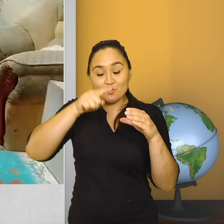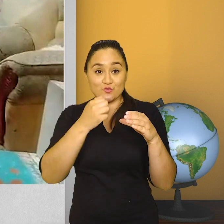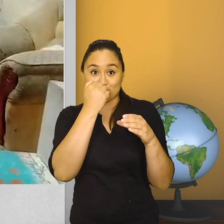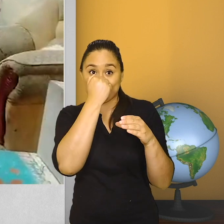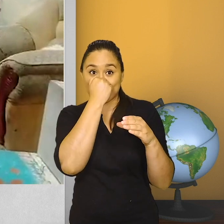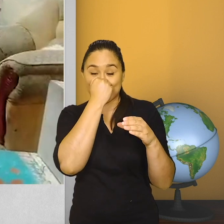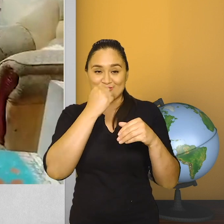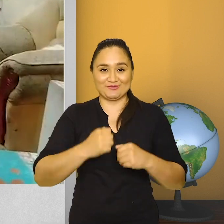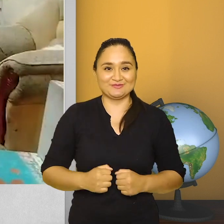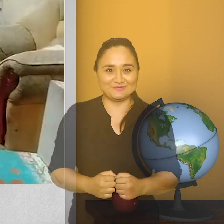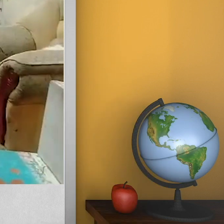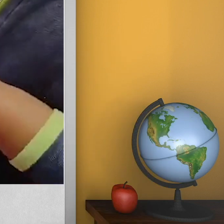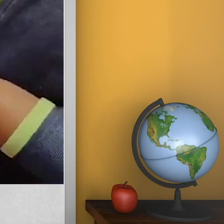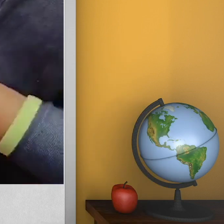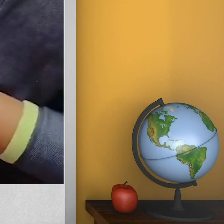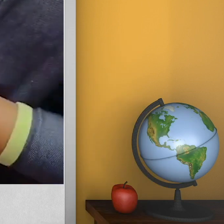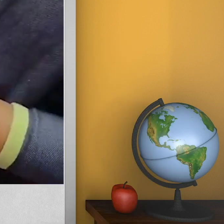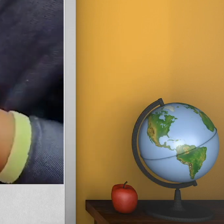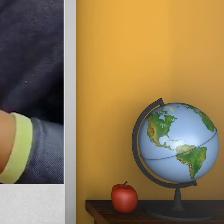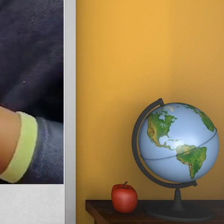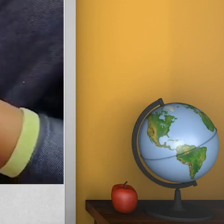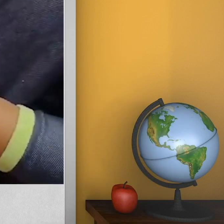pintando. Así. Uno, rojo.